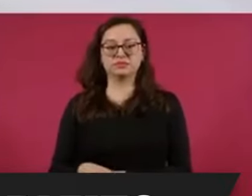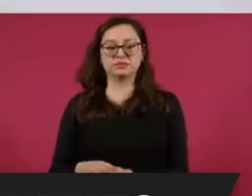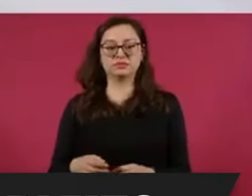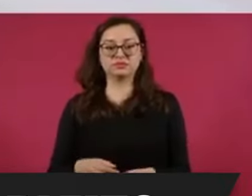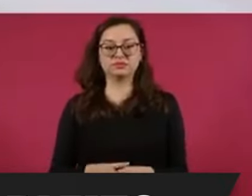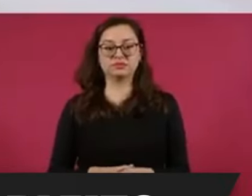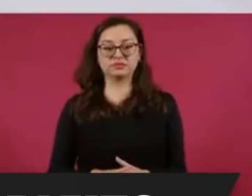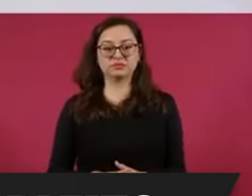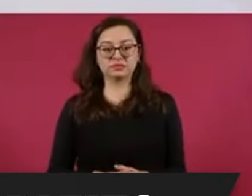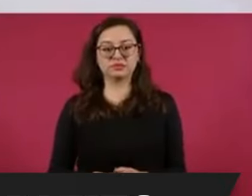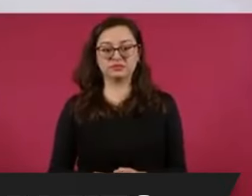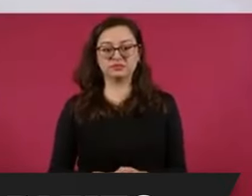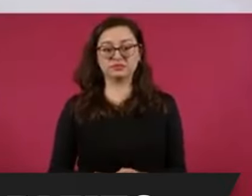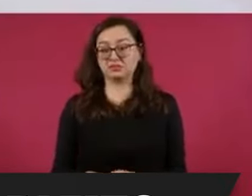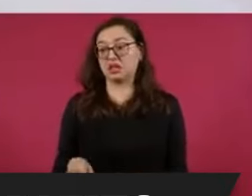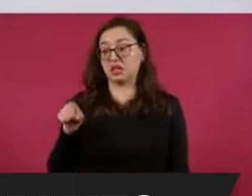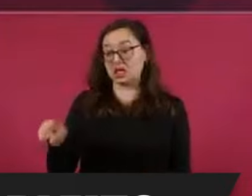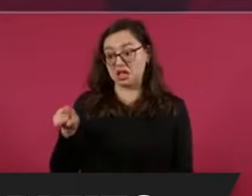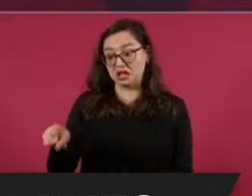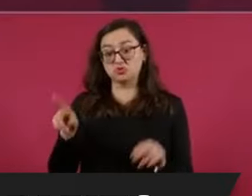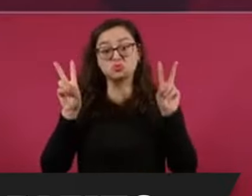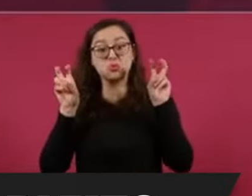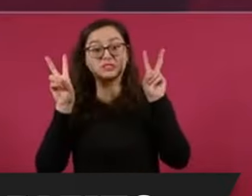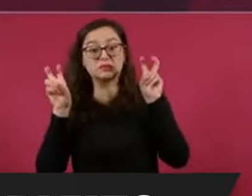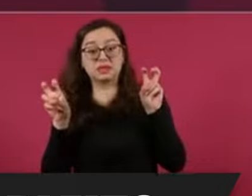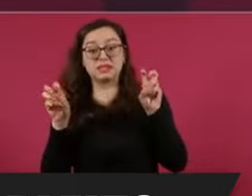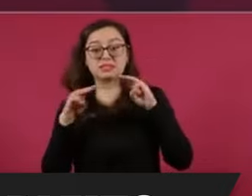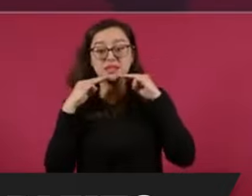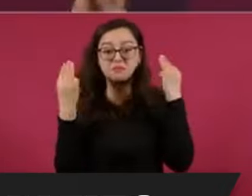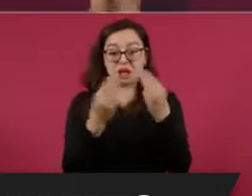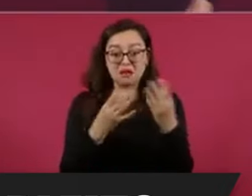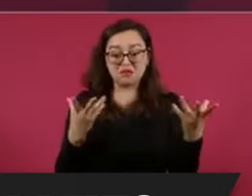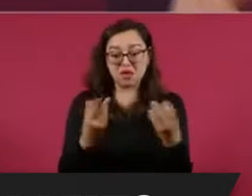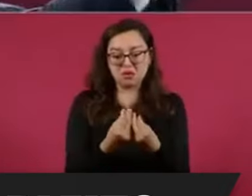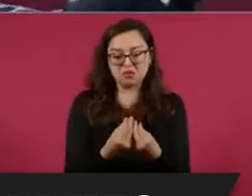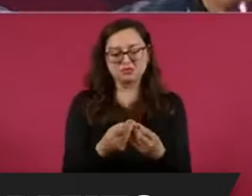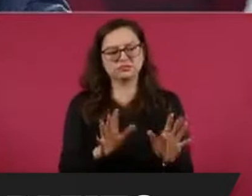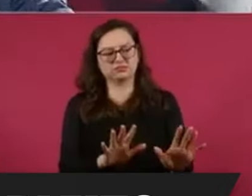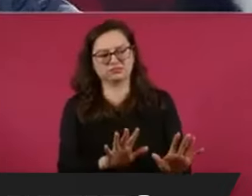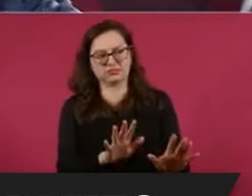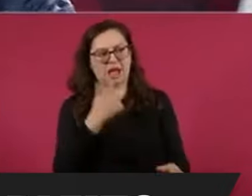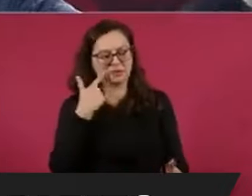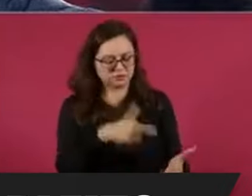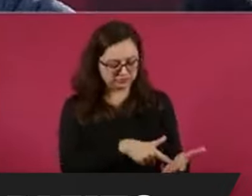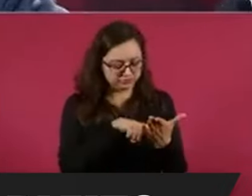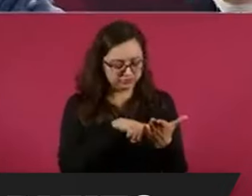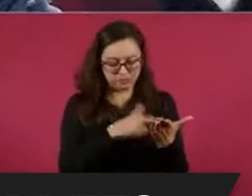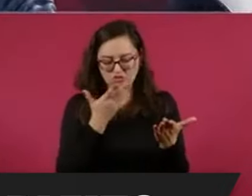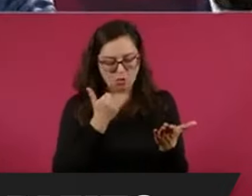defensor de bandas de narcotraficantes, a ver el expediente, súbanlo a las